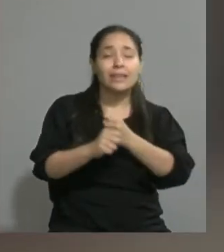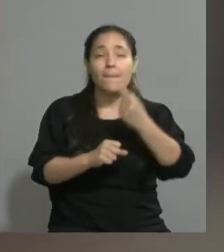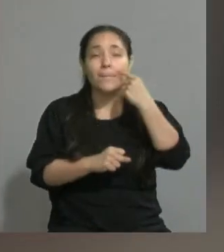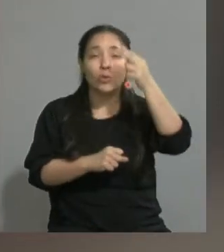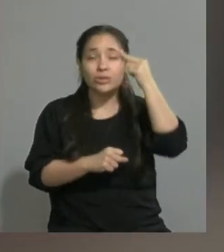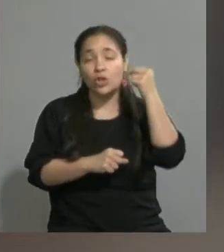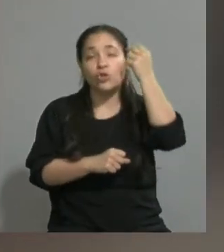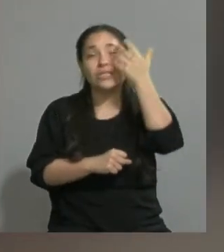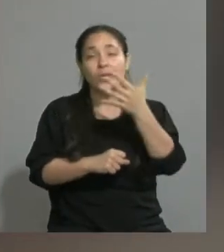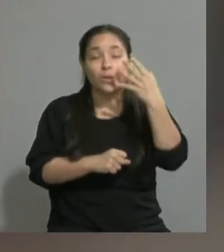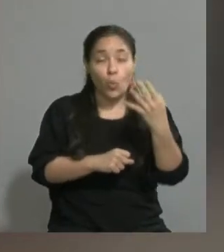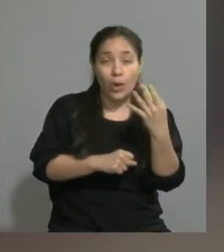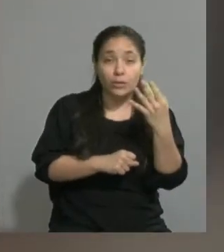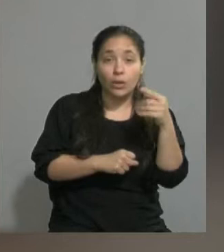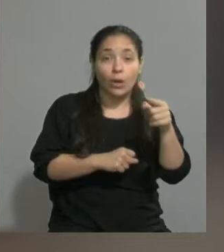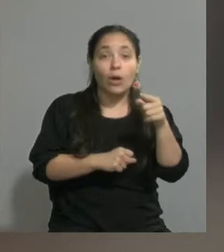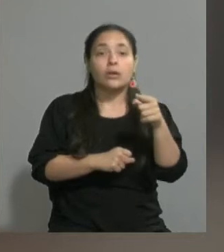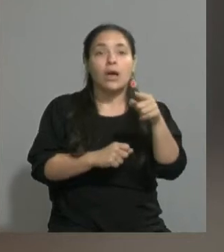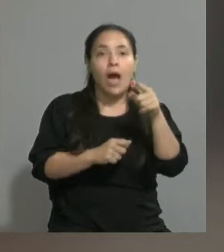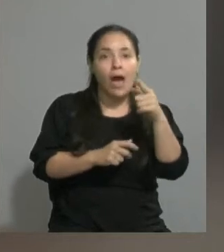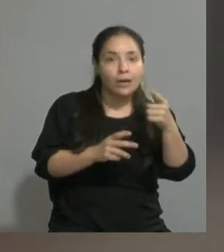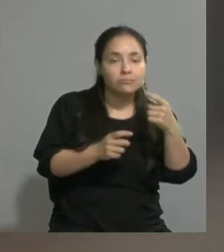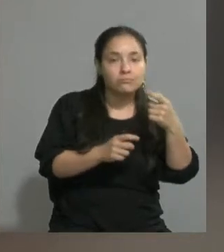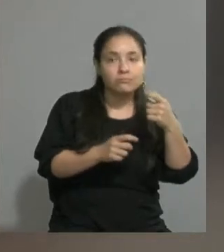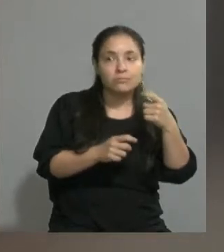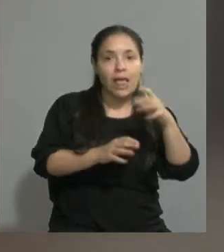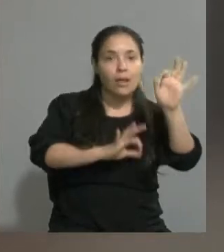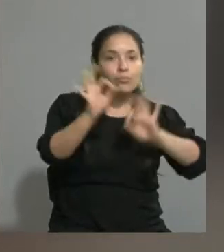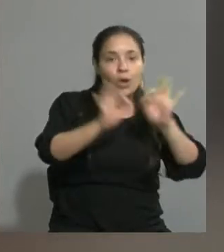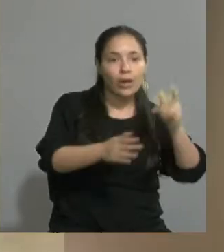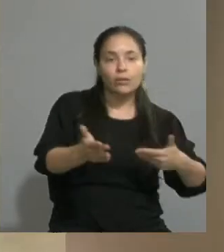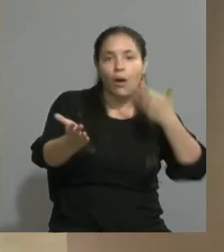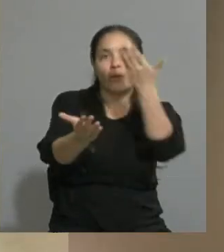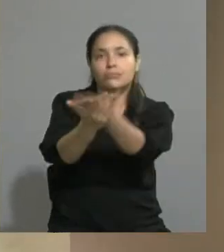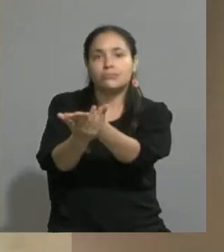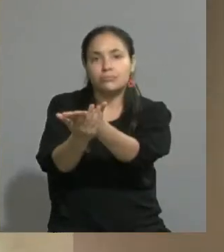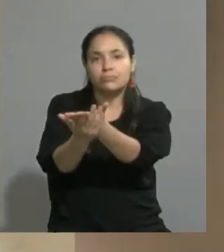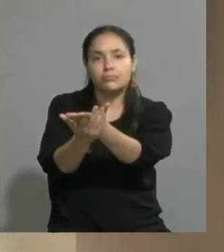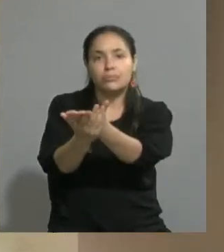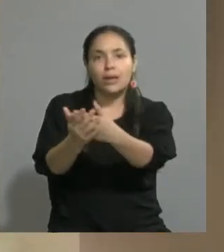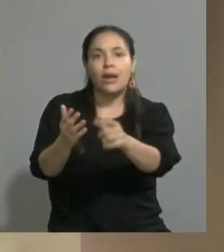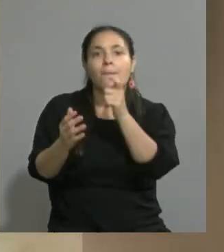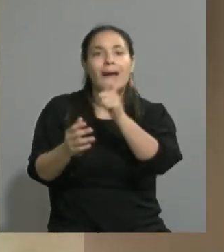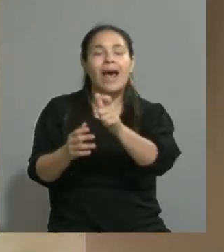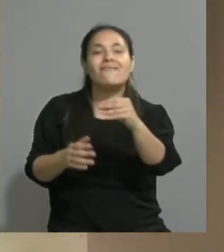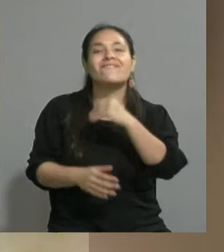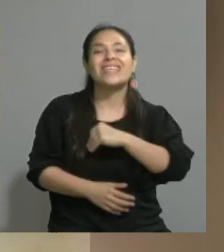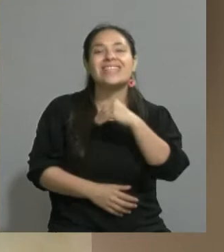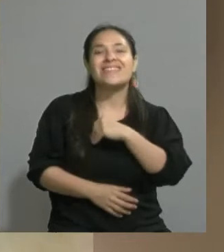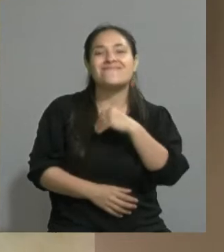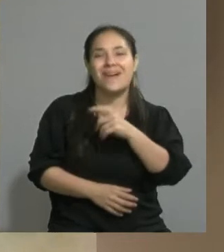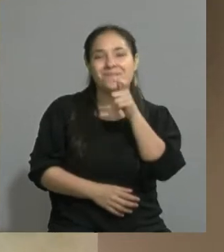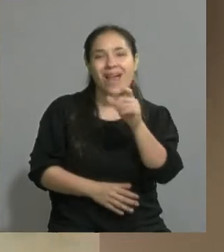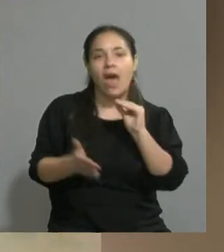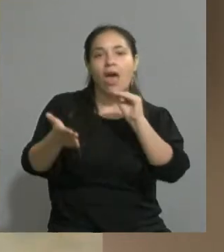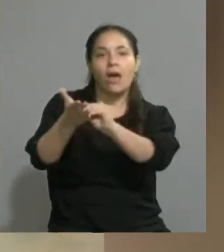54, logró meter, digamos, porque esa es la palabra, meter el término víctima, en